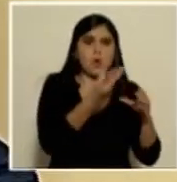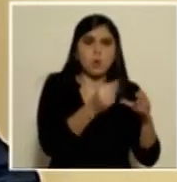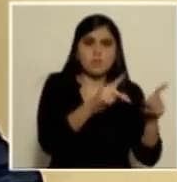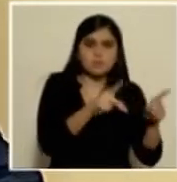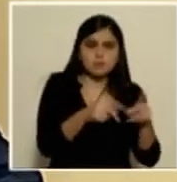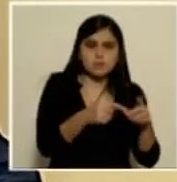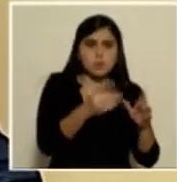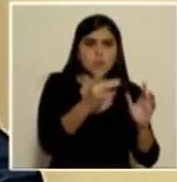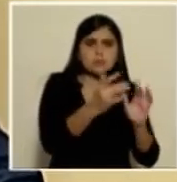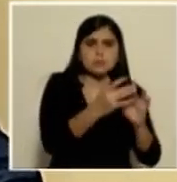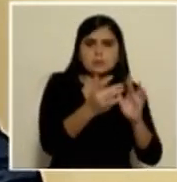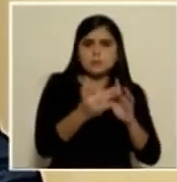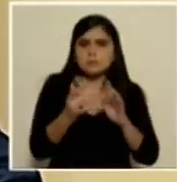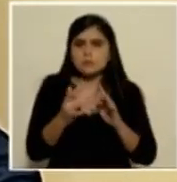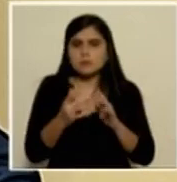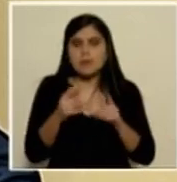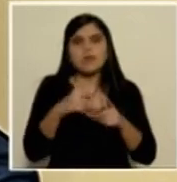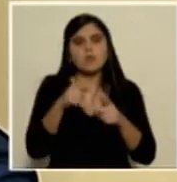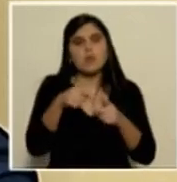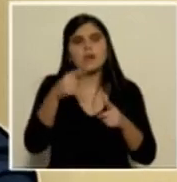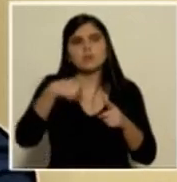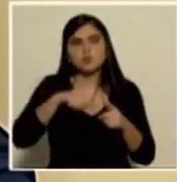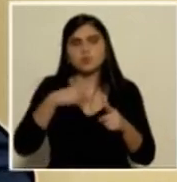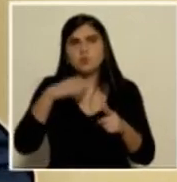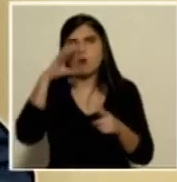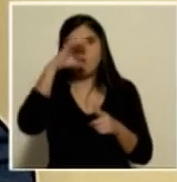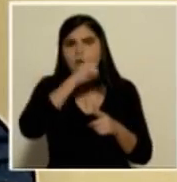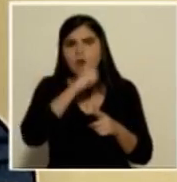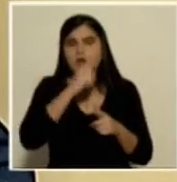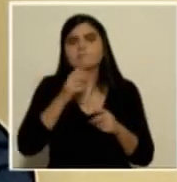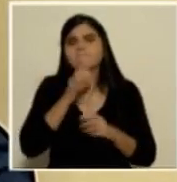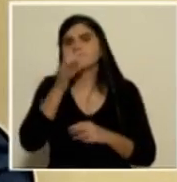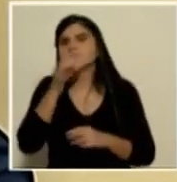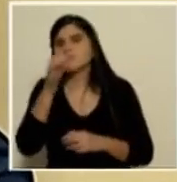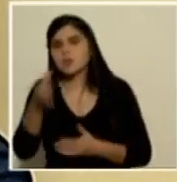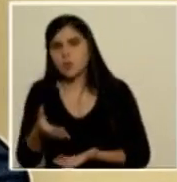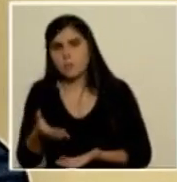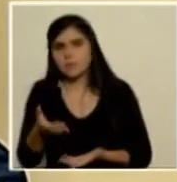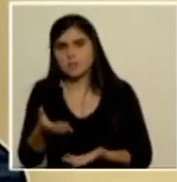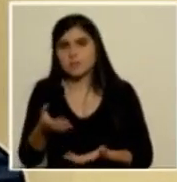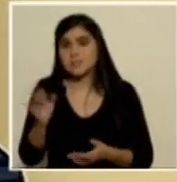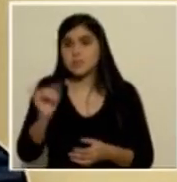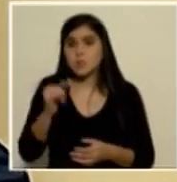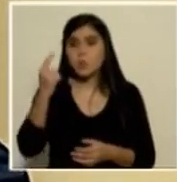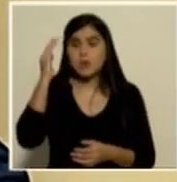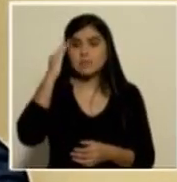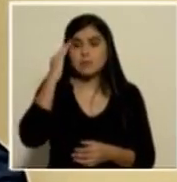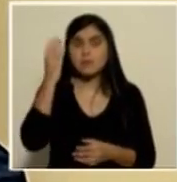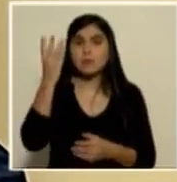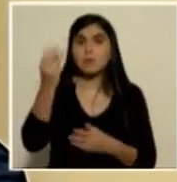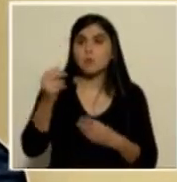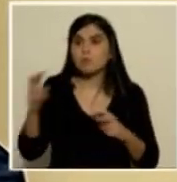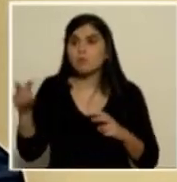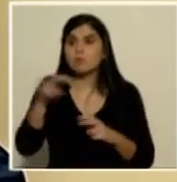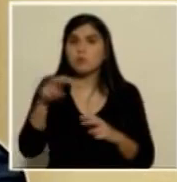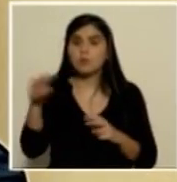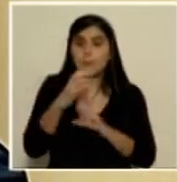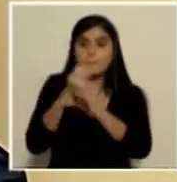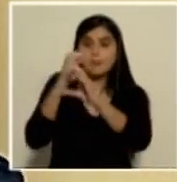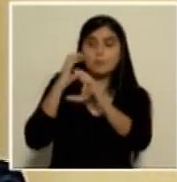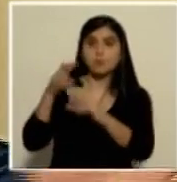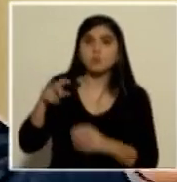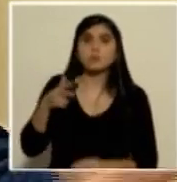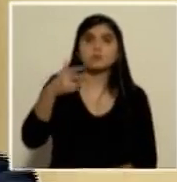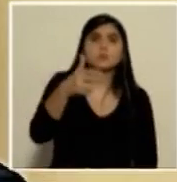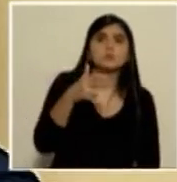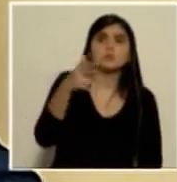la recomendación. En esta línea también se analiza cómo se mueve la gente en los autobuses y cómo se mueve hacia los trabajos. Eso es como cuando